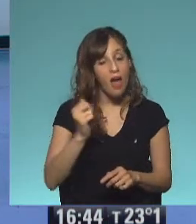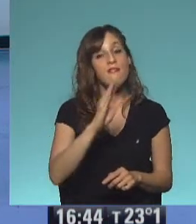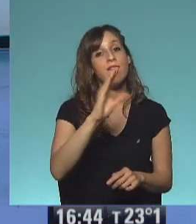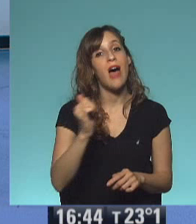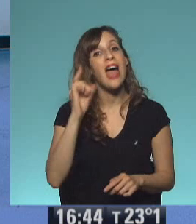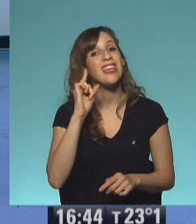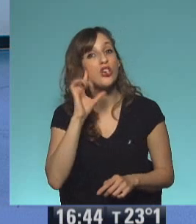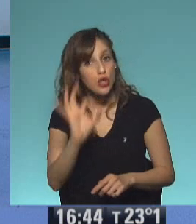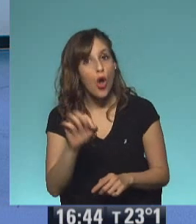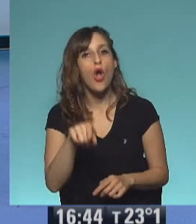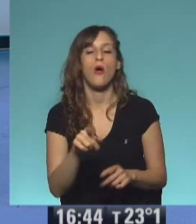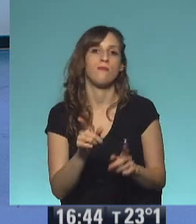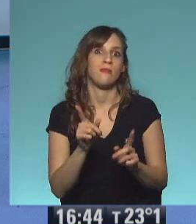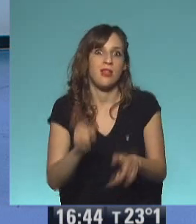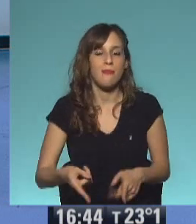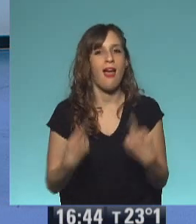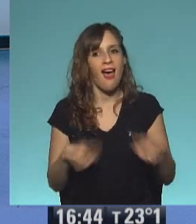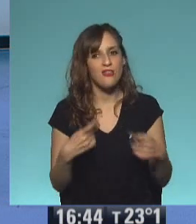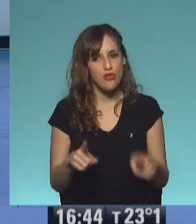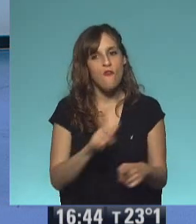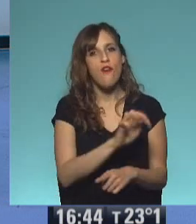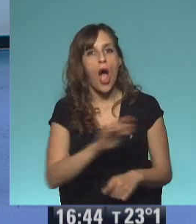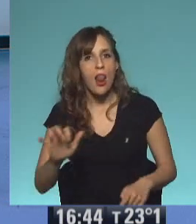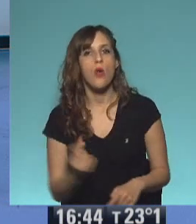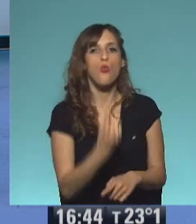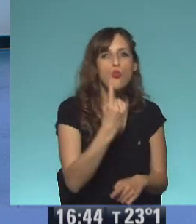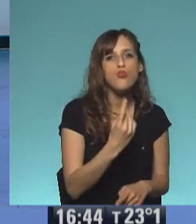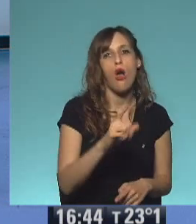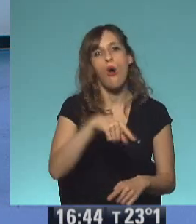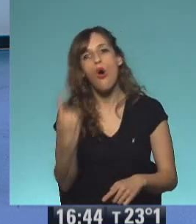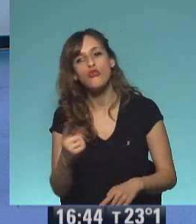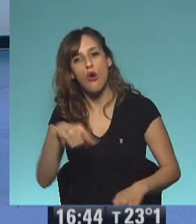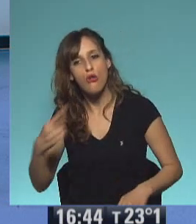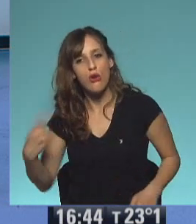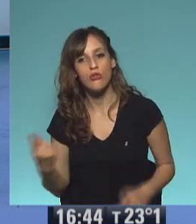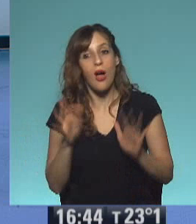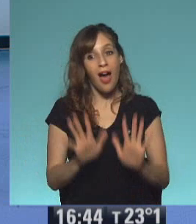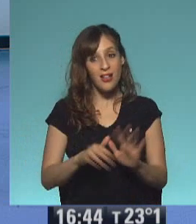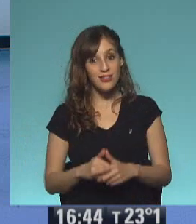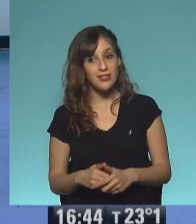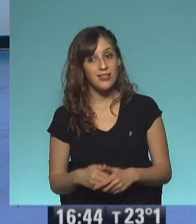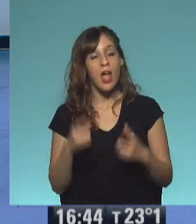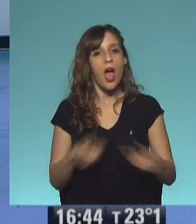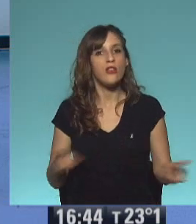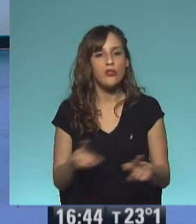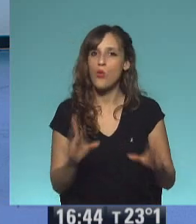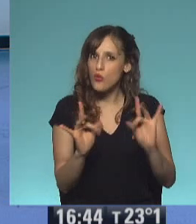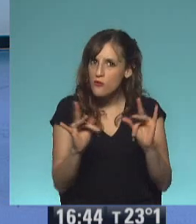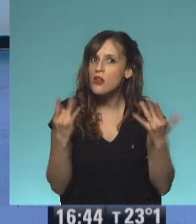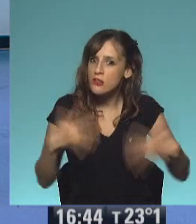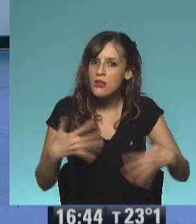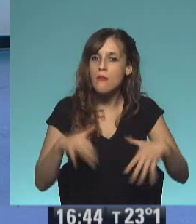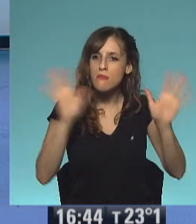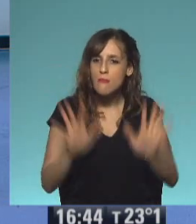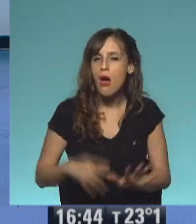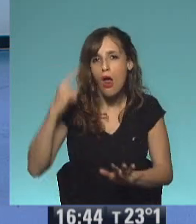así que una genia total que logró hacer toda esta música preciosa usando solo una de las vocales que desafías bueno hay una